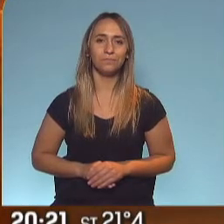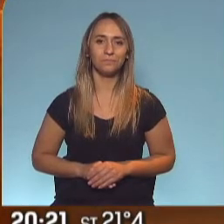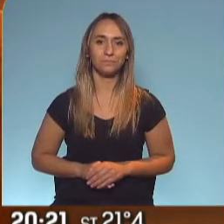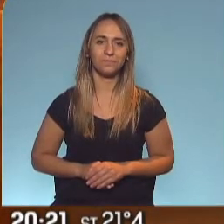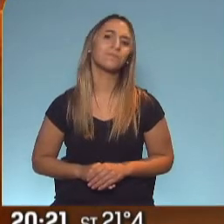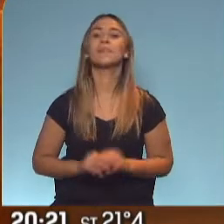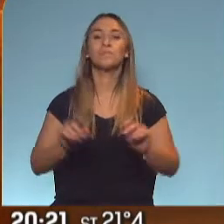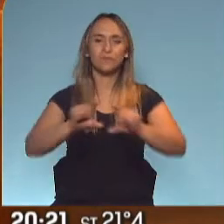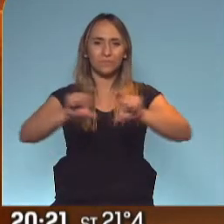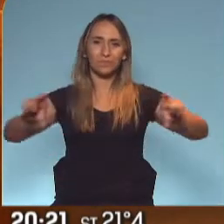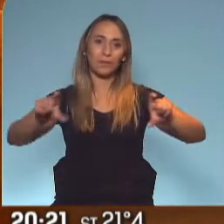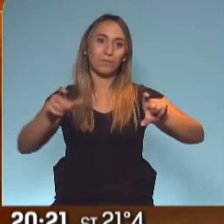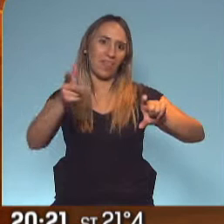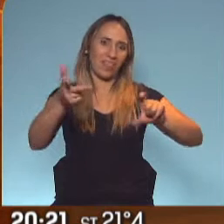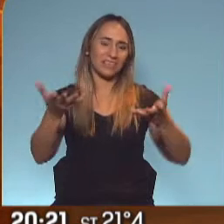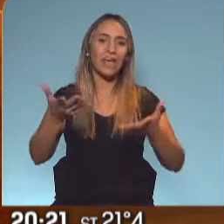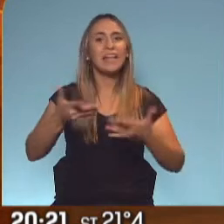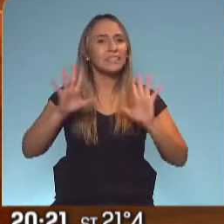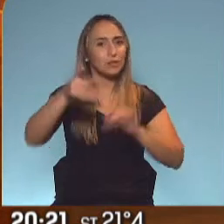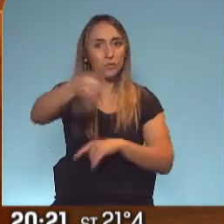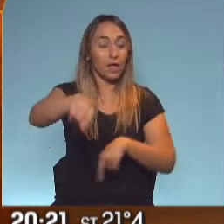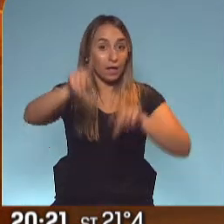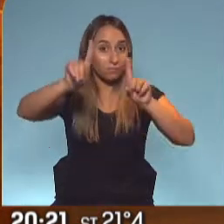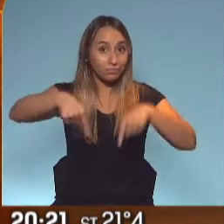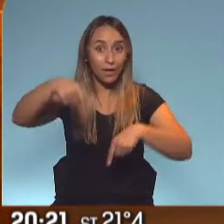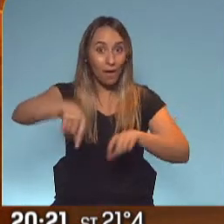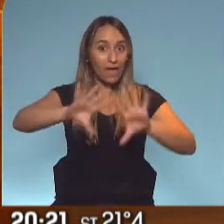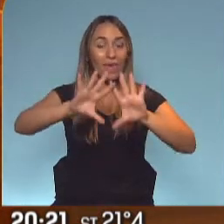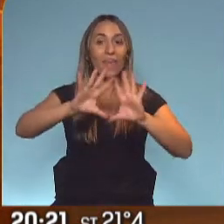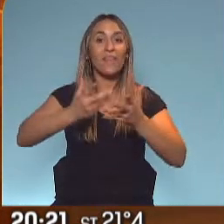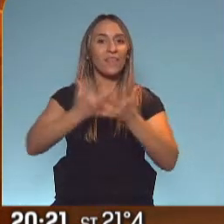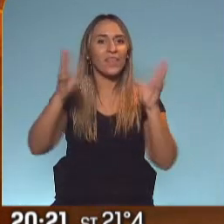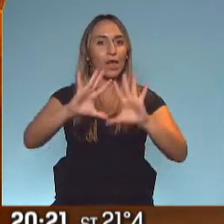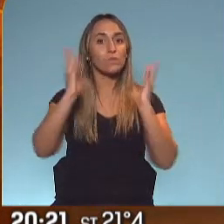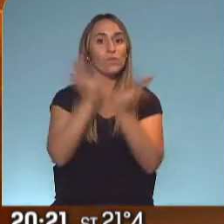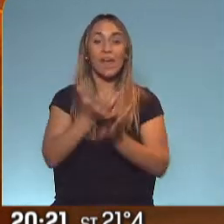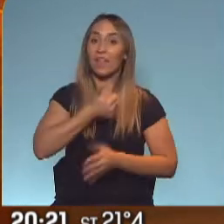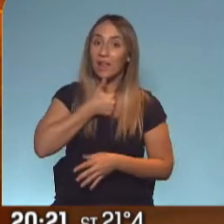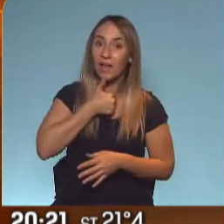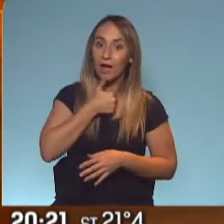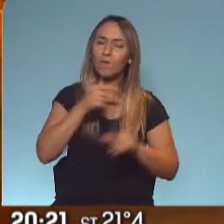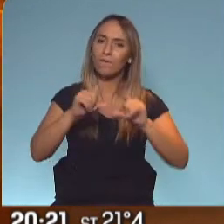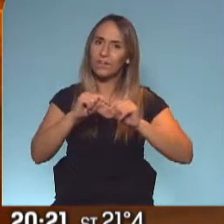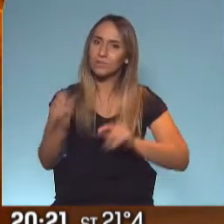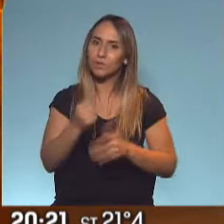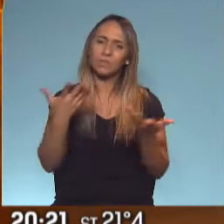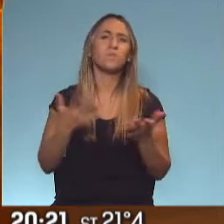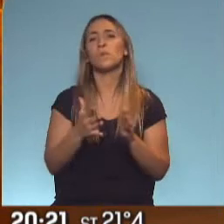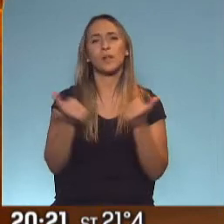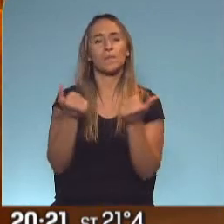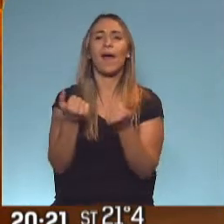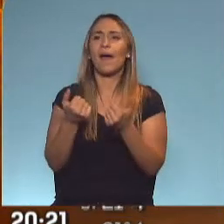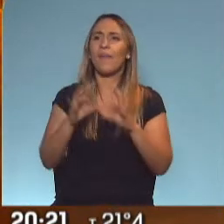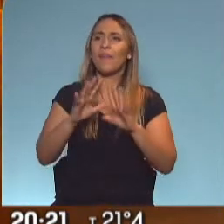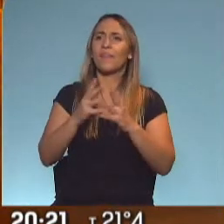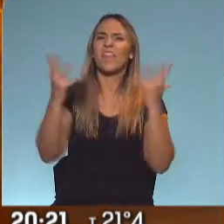Ya lo dice nuestra barrida, hoy quizás ustedes no sepan que es el Día Mundial del Agua y es una necesaria fecha. Cuando alguno rápidamente puede decir, ¿el Día Mundial del